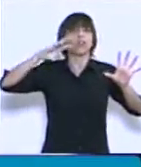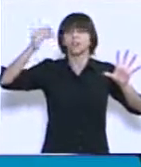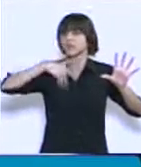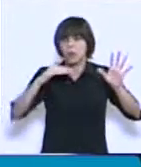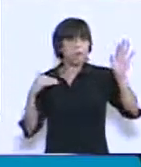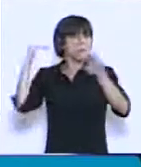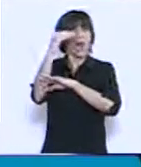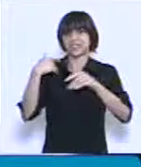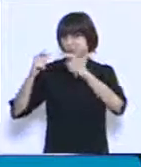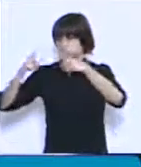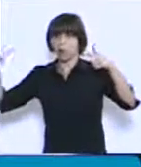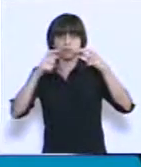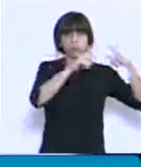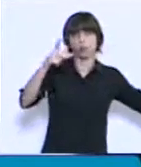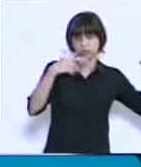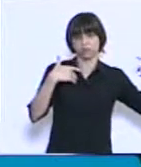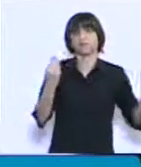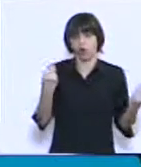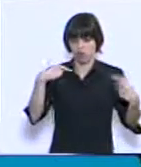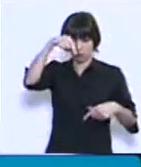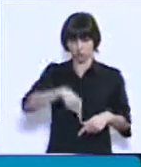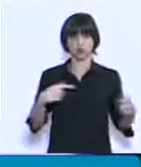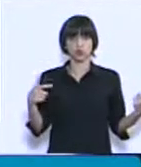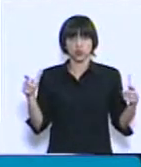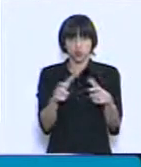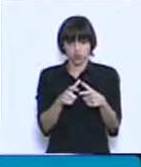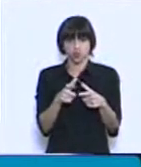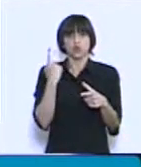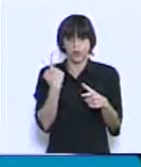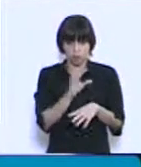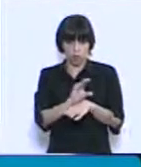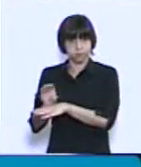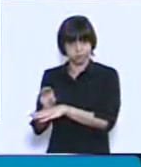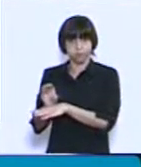el mismo tratamiento que tiene la asignación en la Patagonia debiera ser para